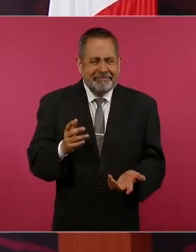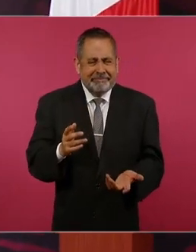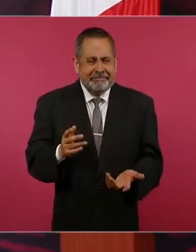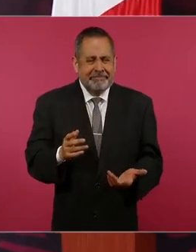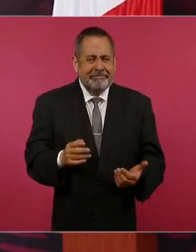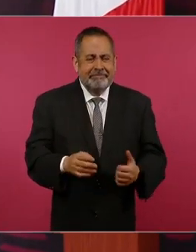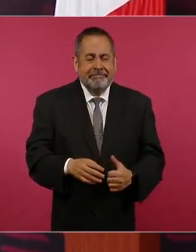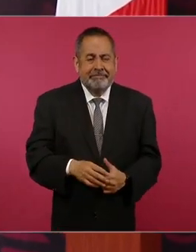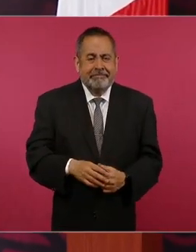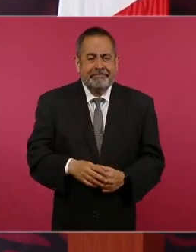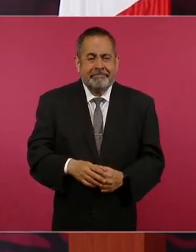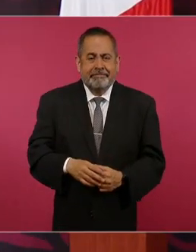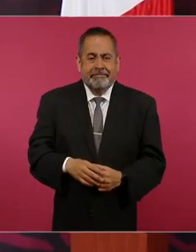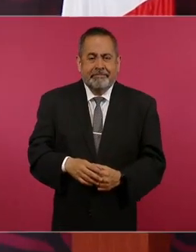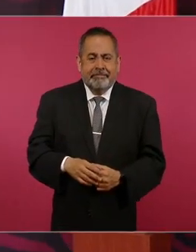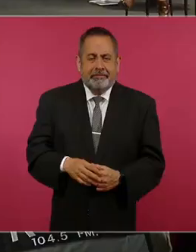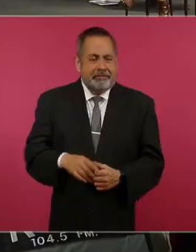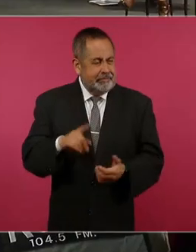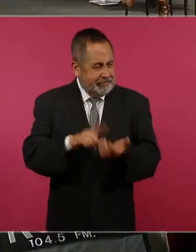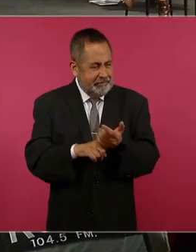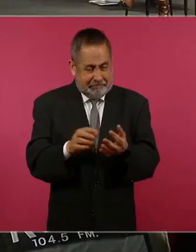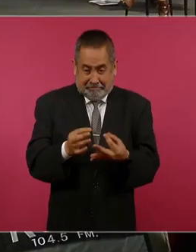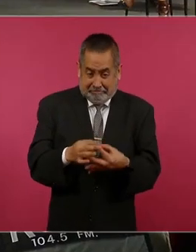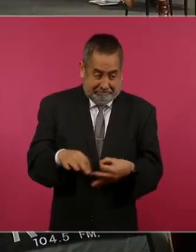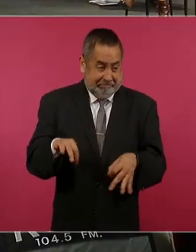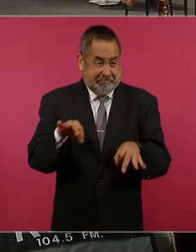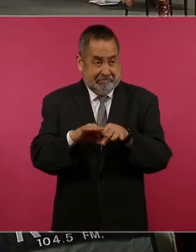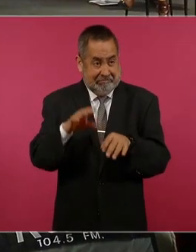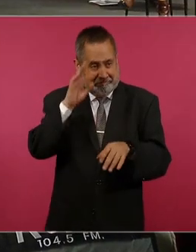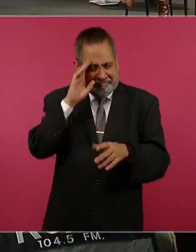sustanciales.